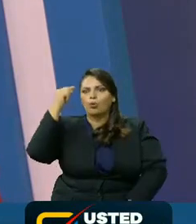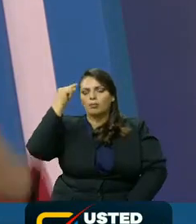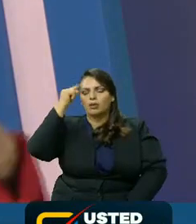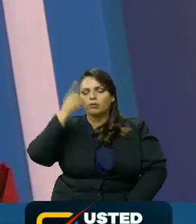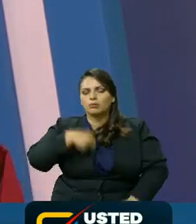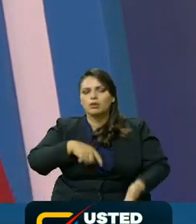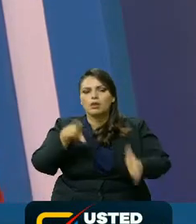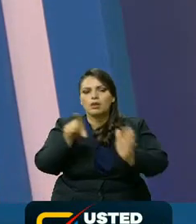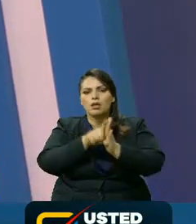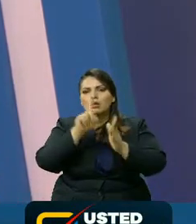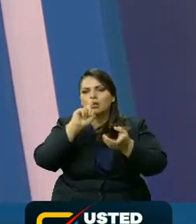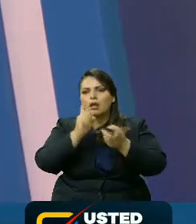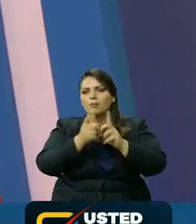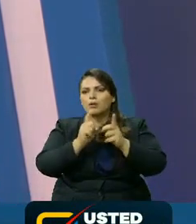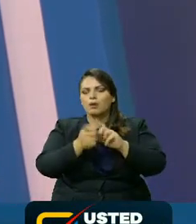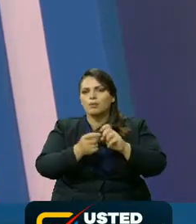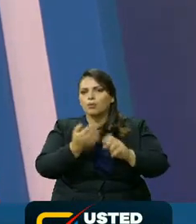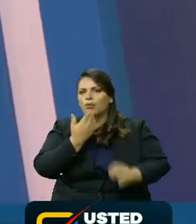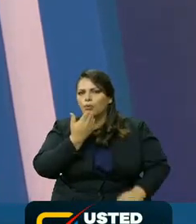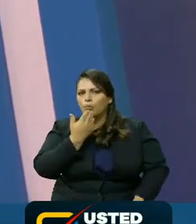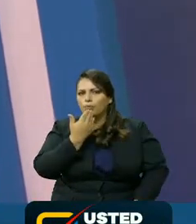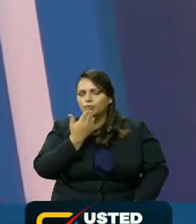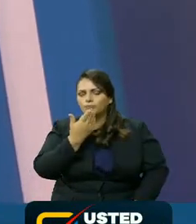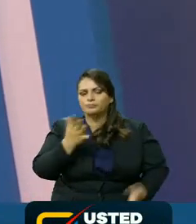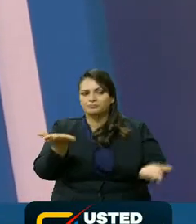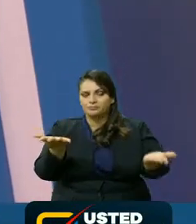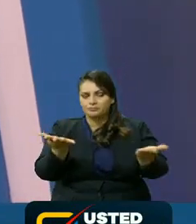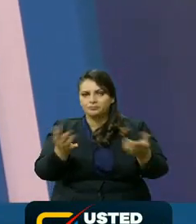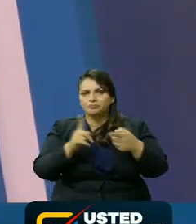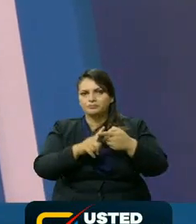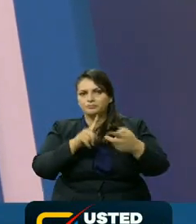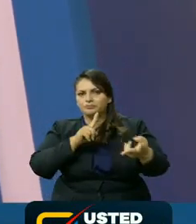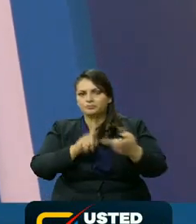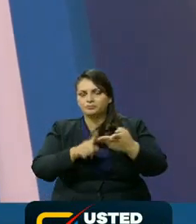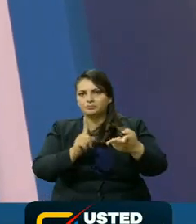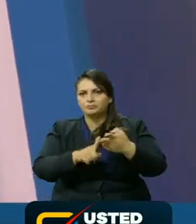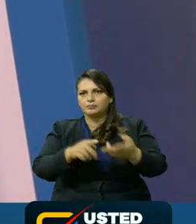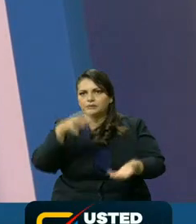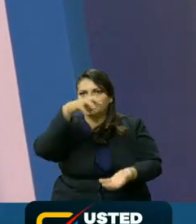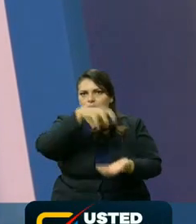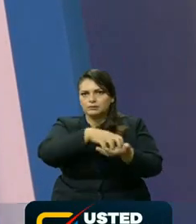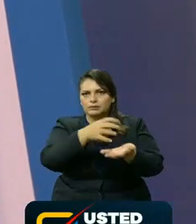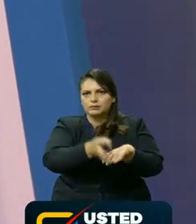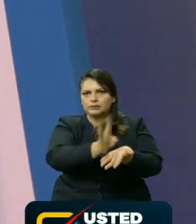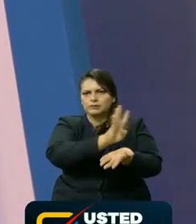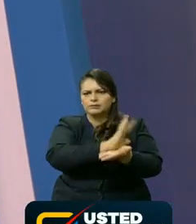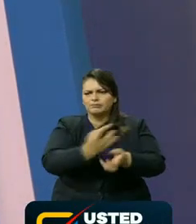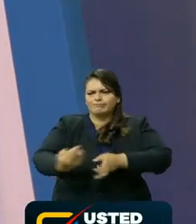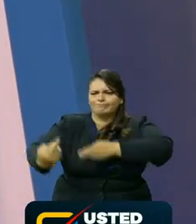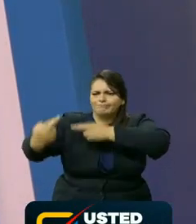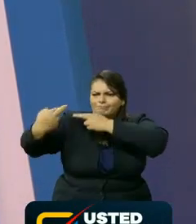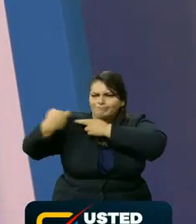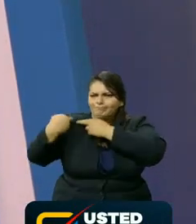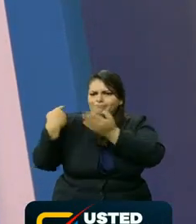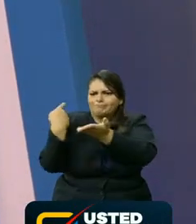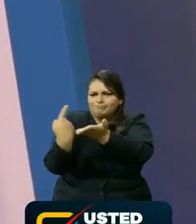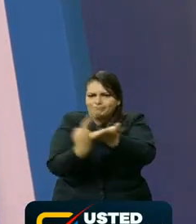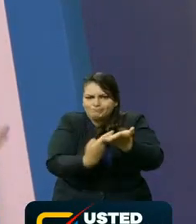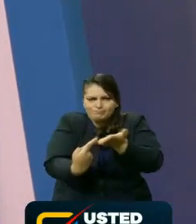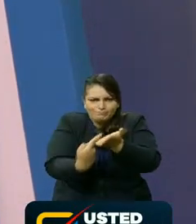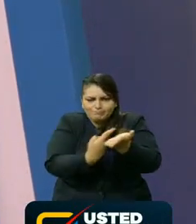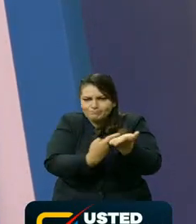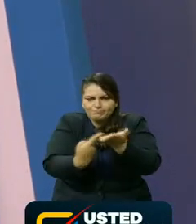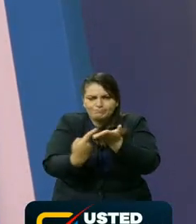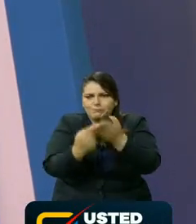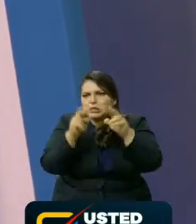lado, ¿cómo lograr que esa Asamblea vuelva a ser el centro de una verdadera fiscalización cuando hablamos